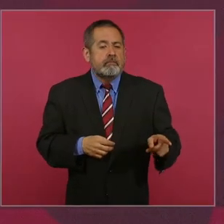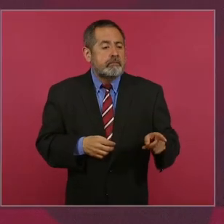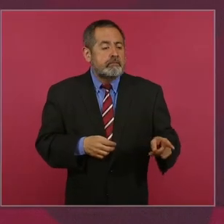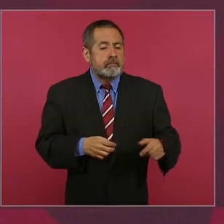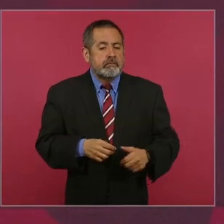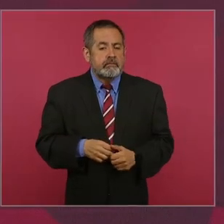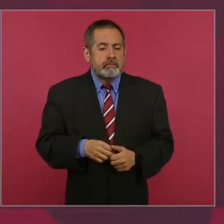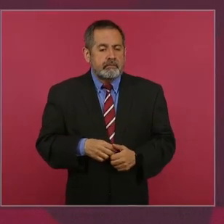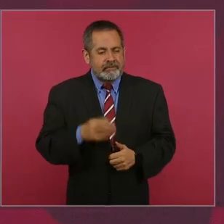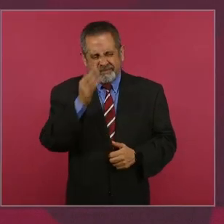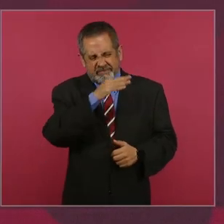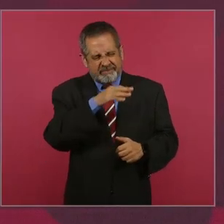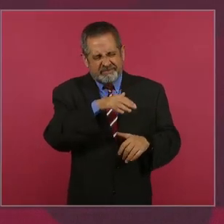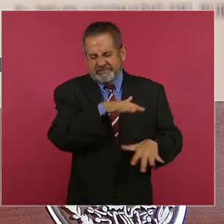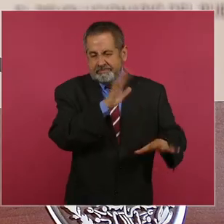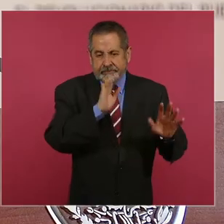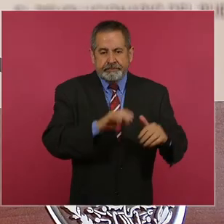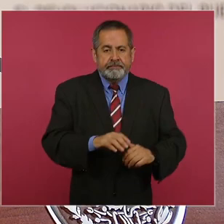fachos